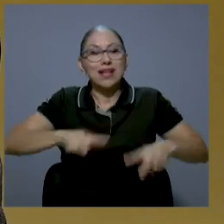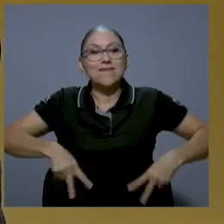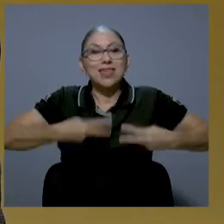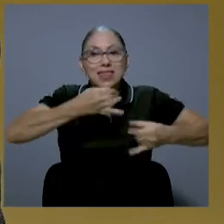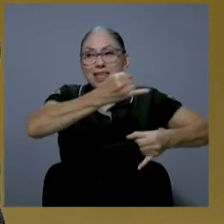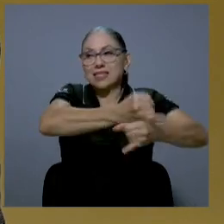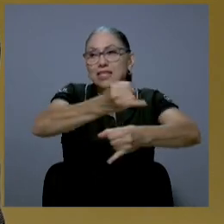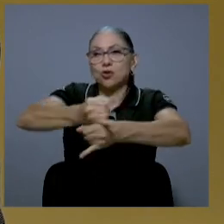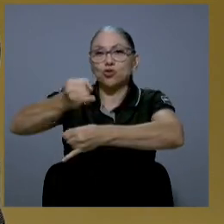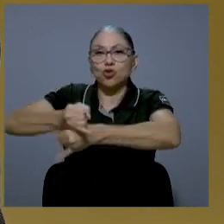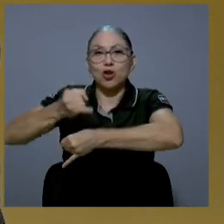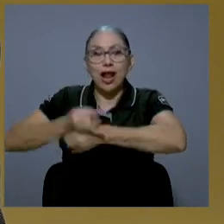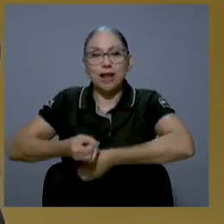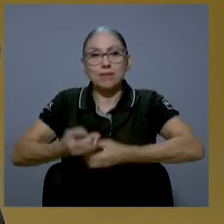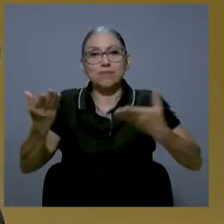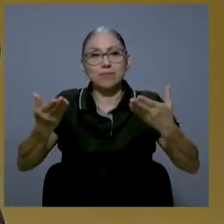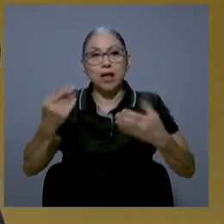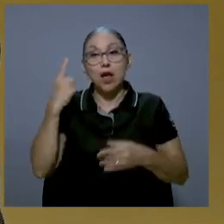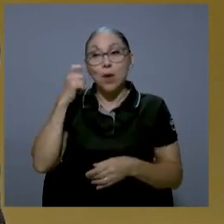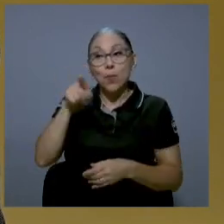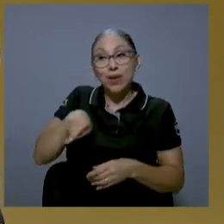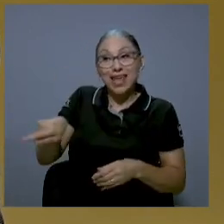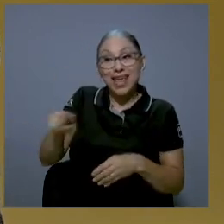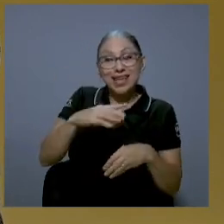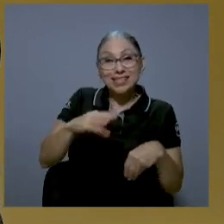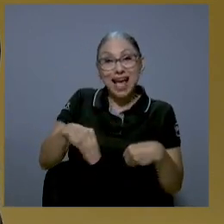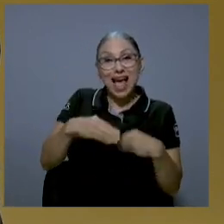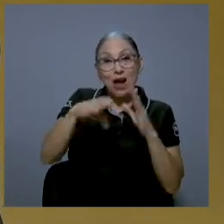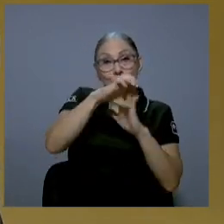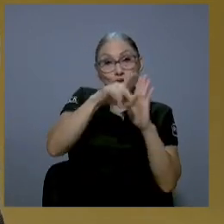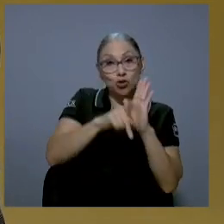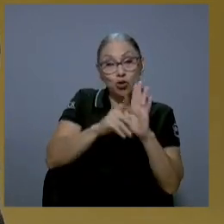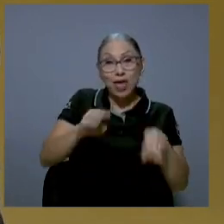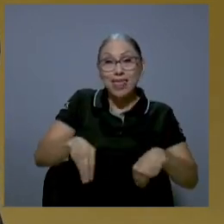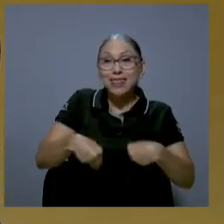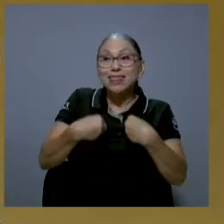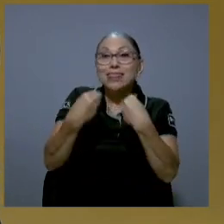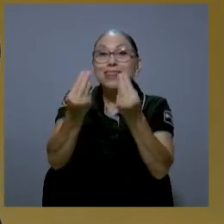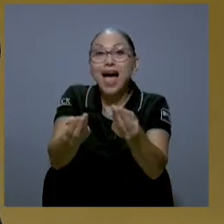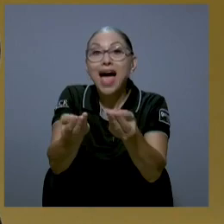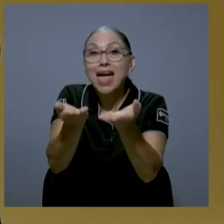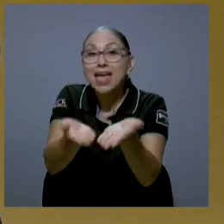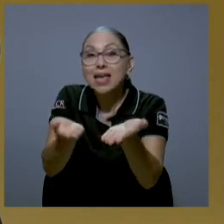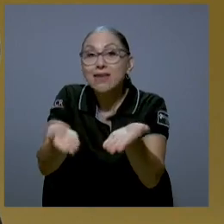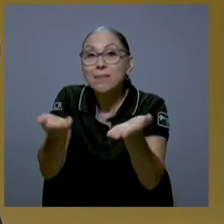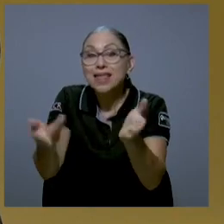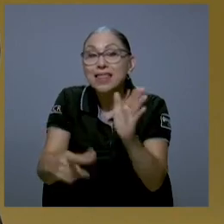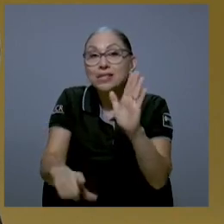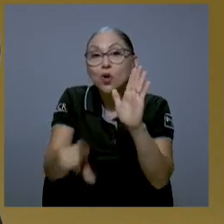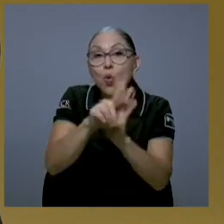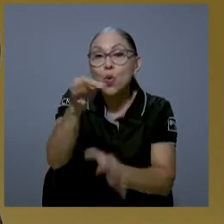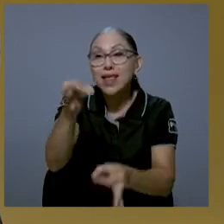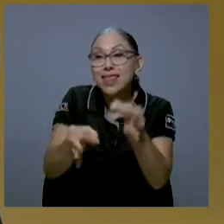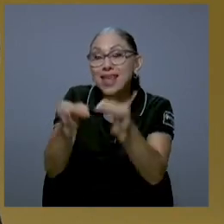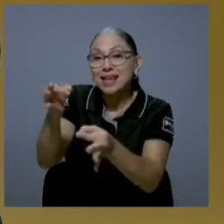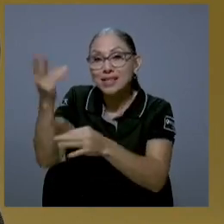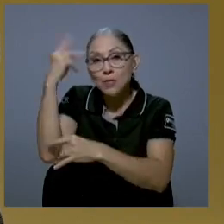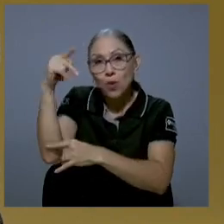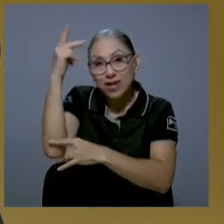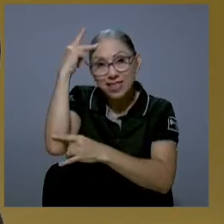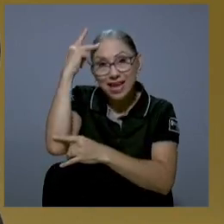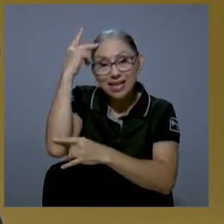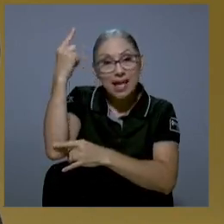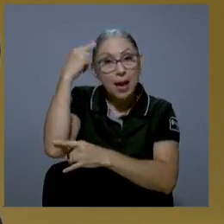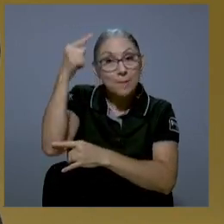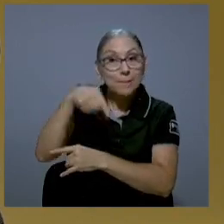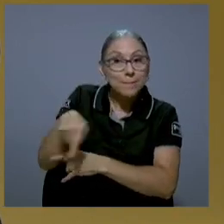ha otorgado u otorga los mecanismos, las herramientas jurídicas y políticas a los costarricenses para que